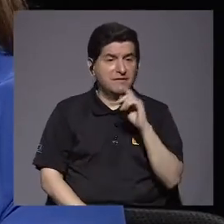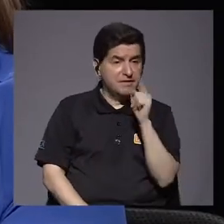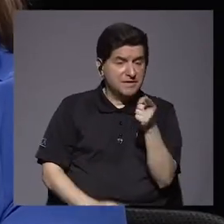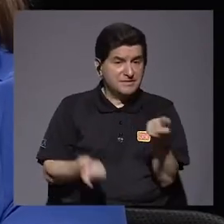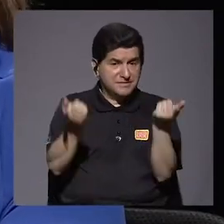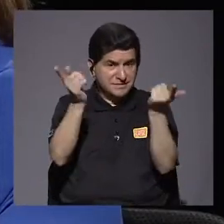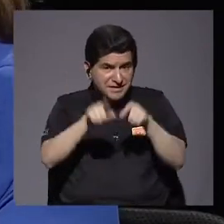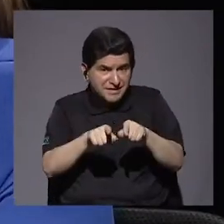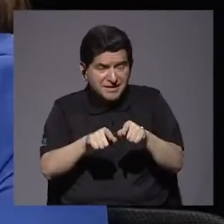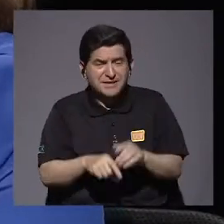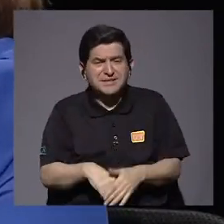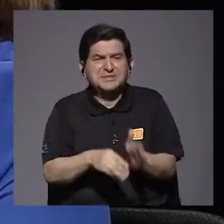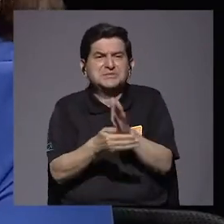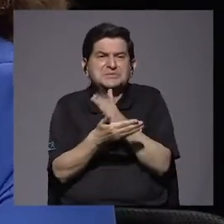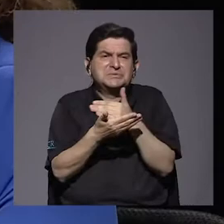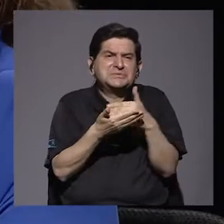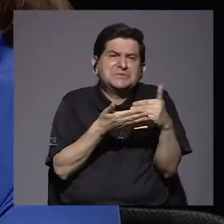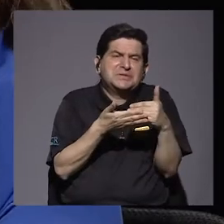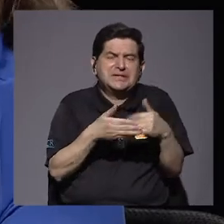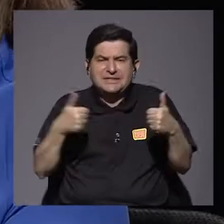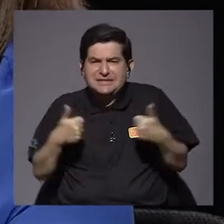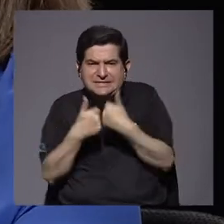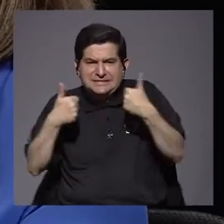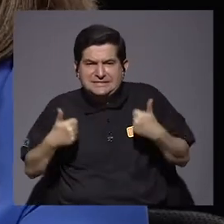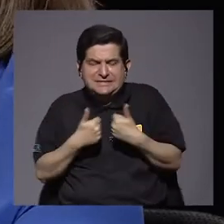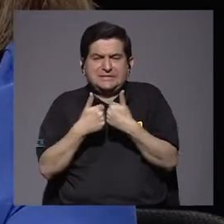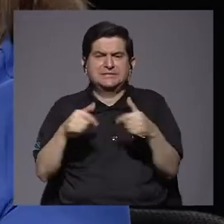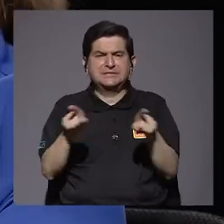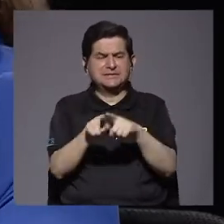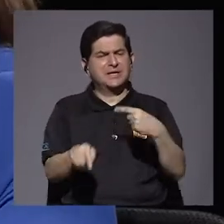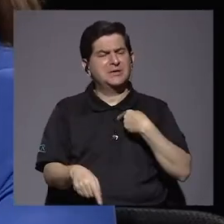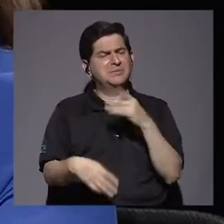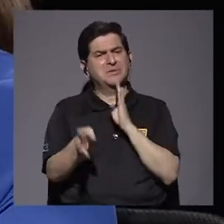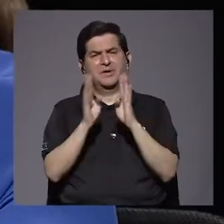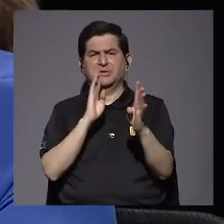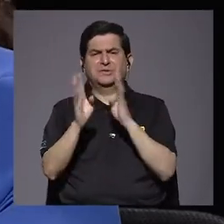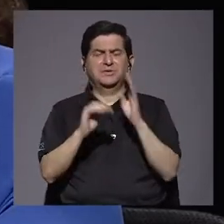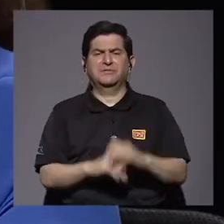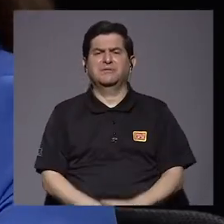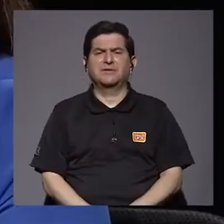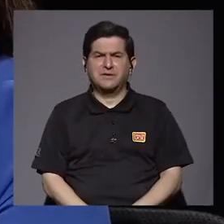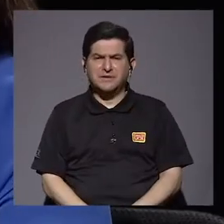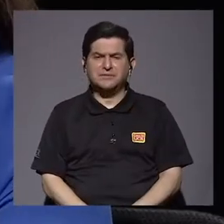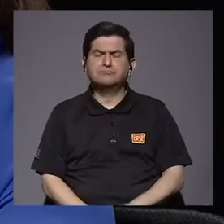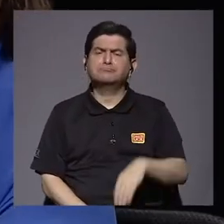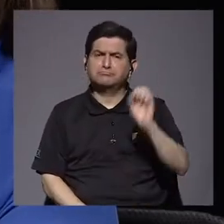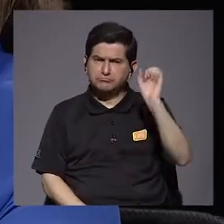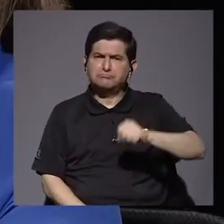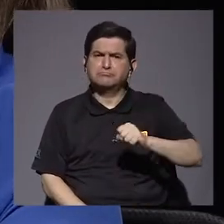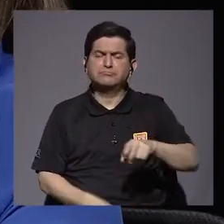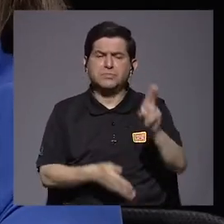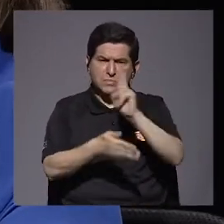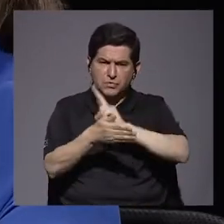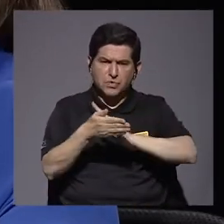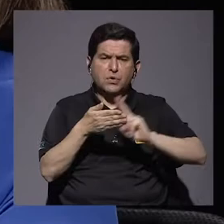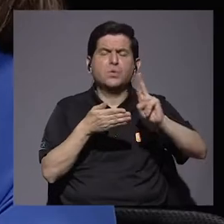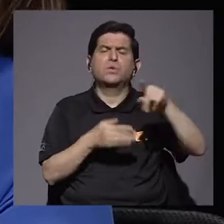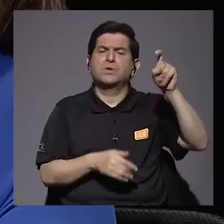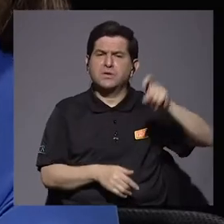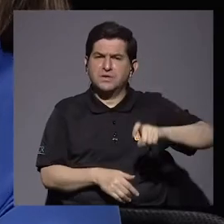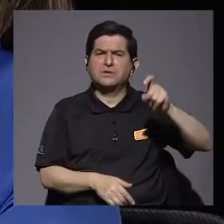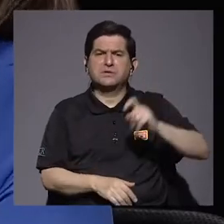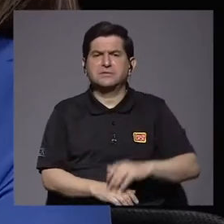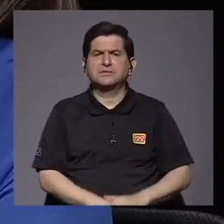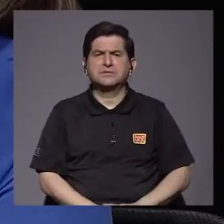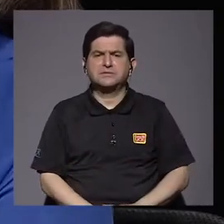son, digamos, estos son algunos de los desafíos, porque también yo podría hablarle de que definitivamente la universidad